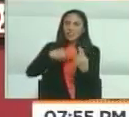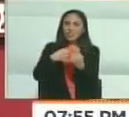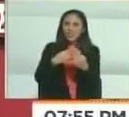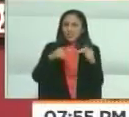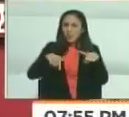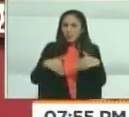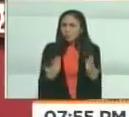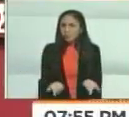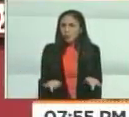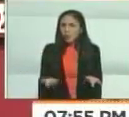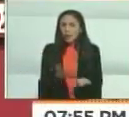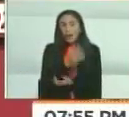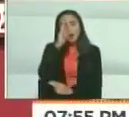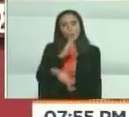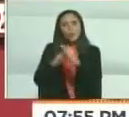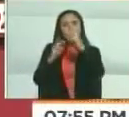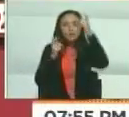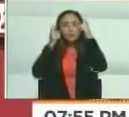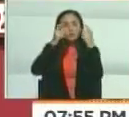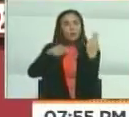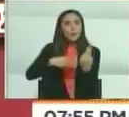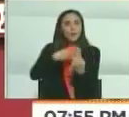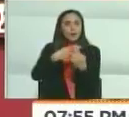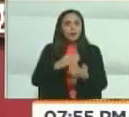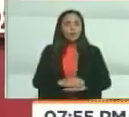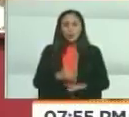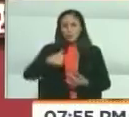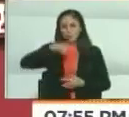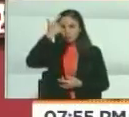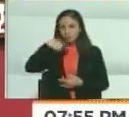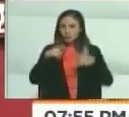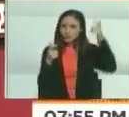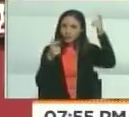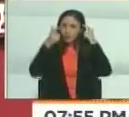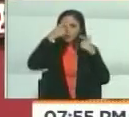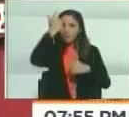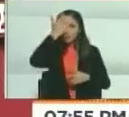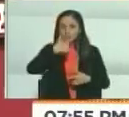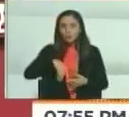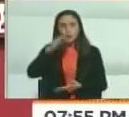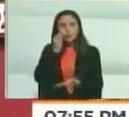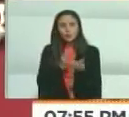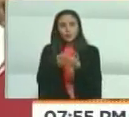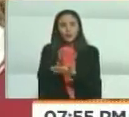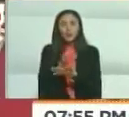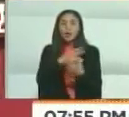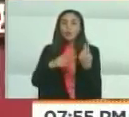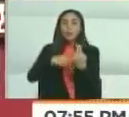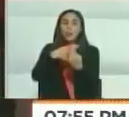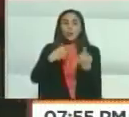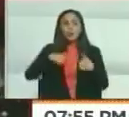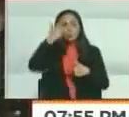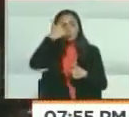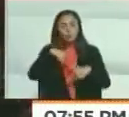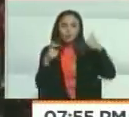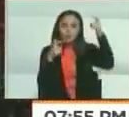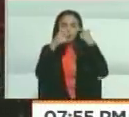etiqueta en honor a Chávez, numeral, soy chavista, soy leal, numeral, soy chavista,